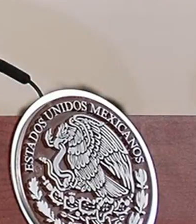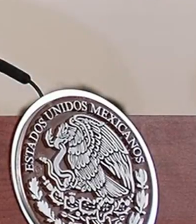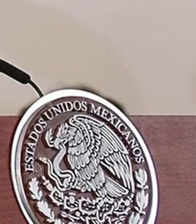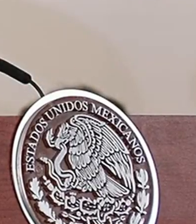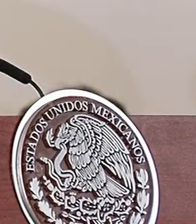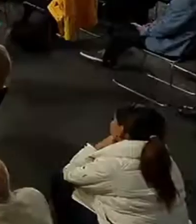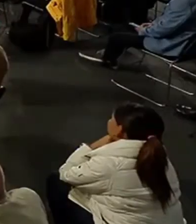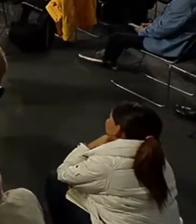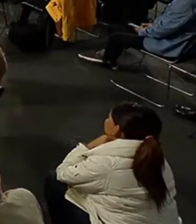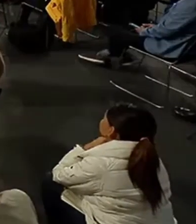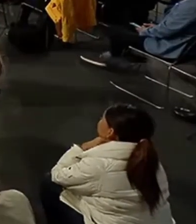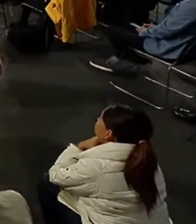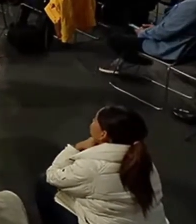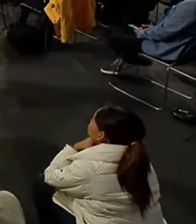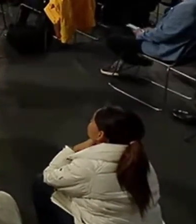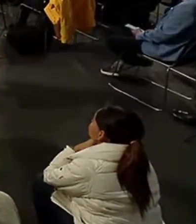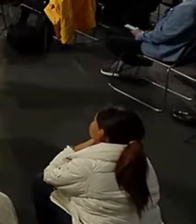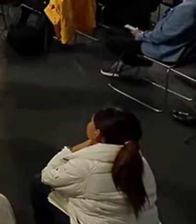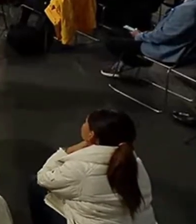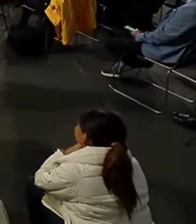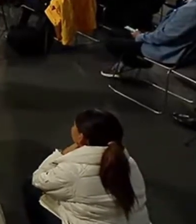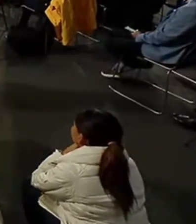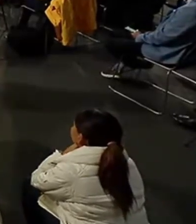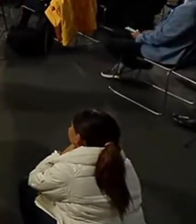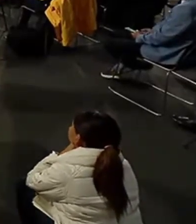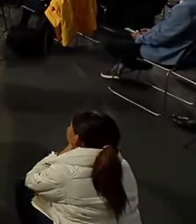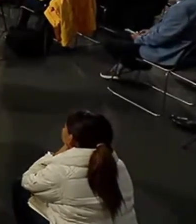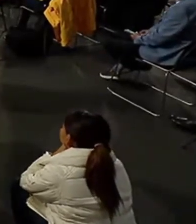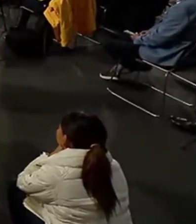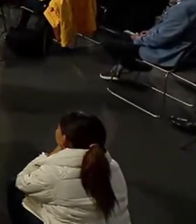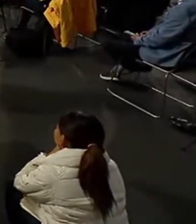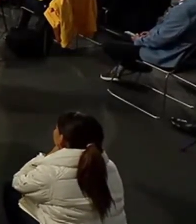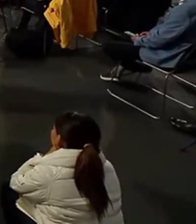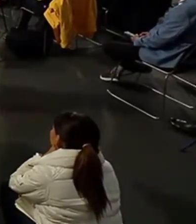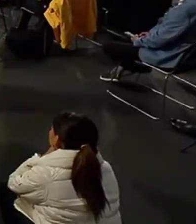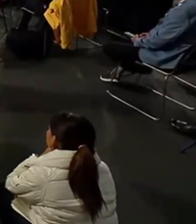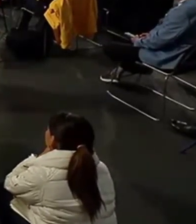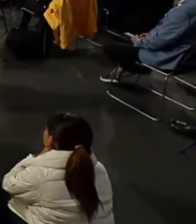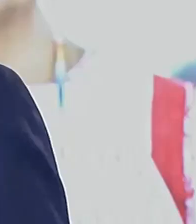ciudadanos, sino hasta de la familia. Tenemos que cuidarnos todos.